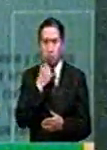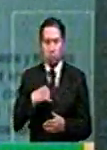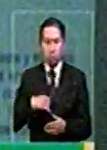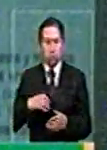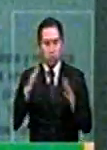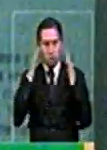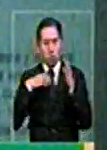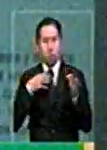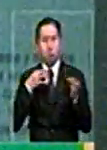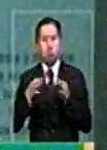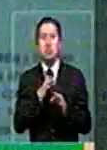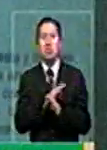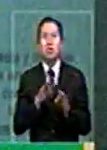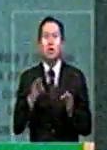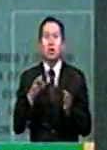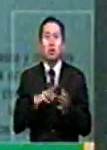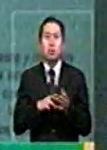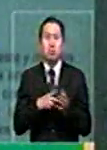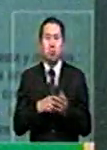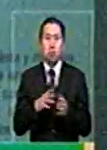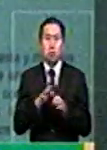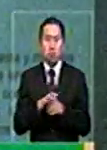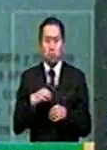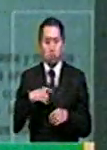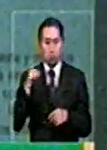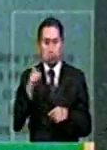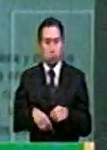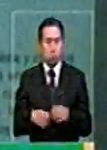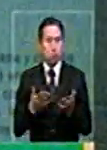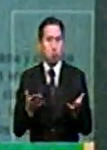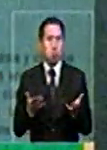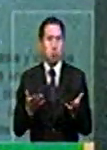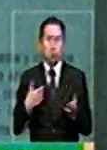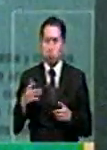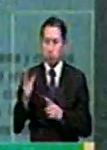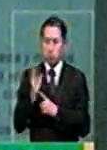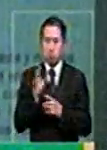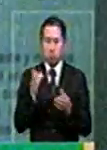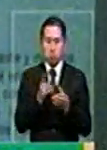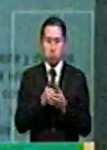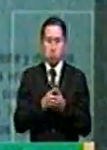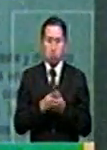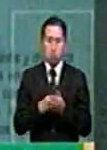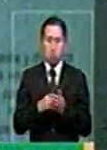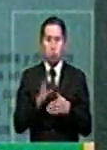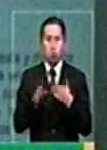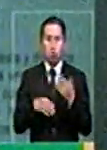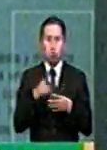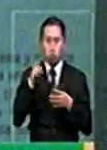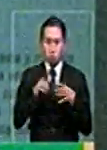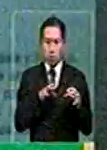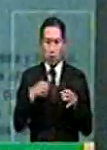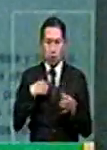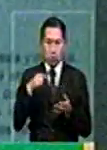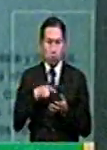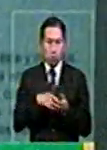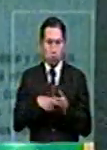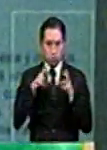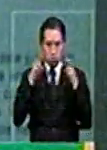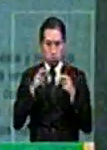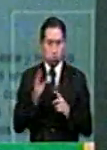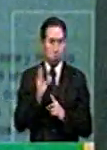no se me ha escuchado, porque no se me ha permitido explicar, demostrar documentalmente todas las acciones de